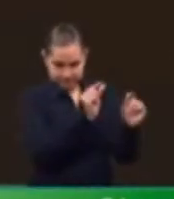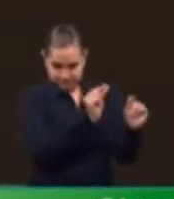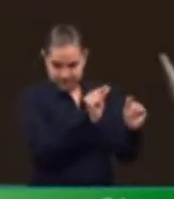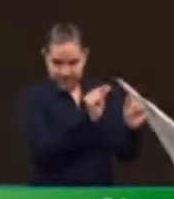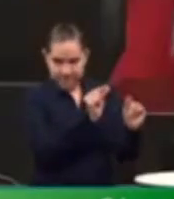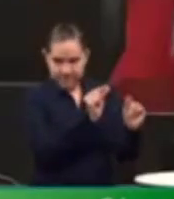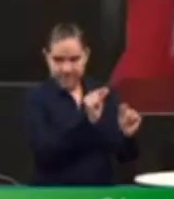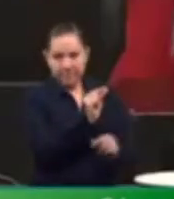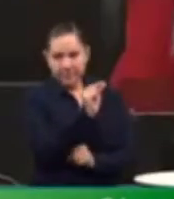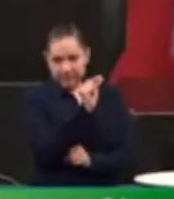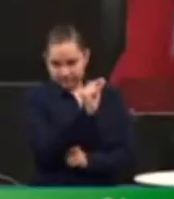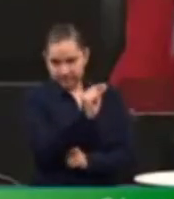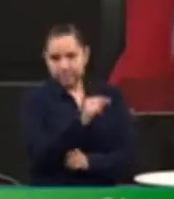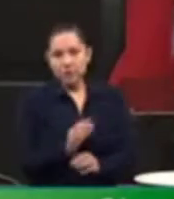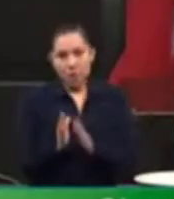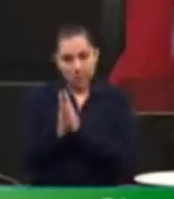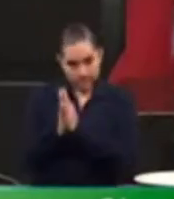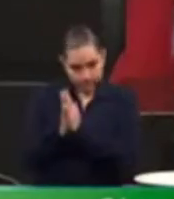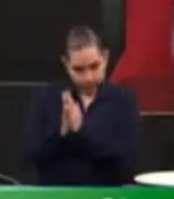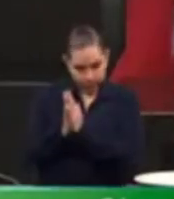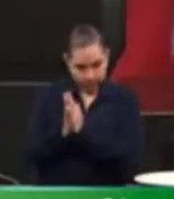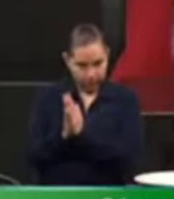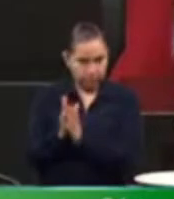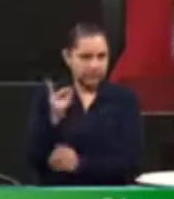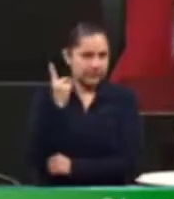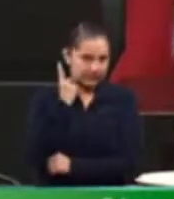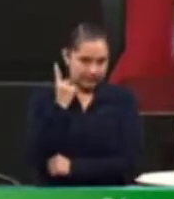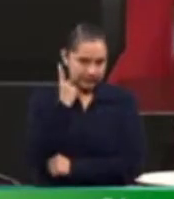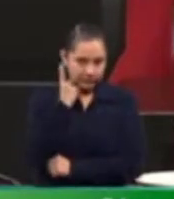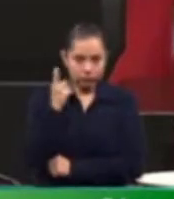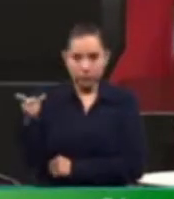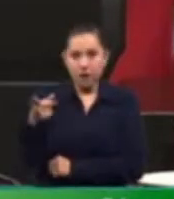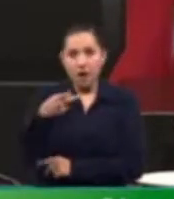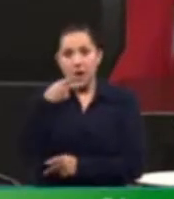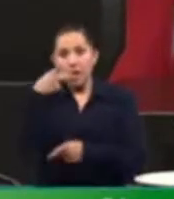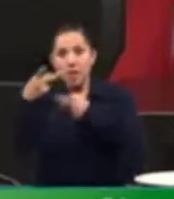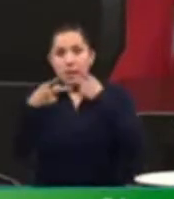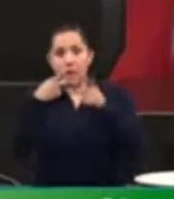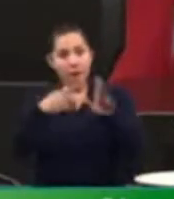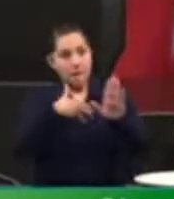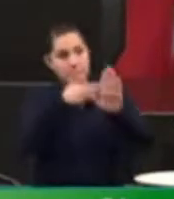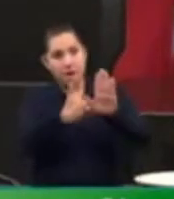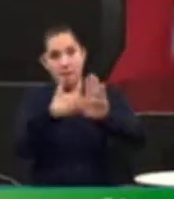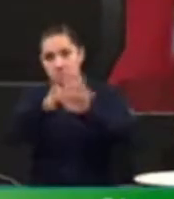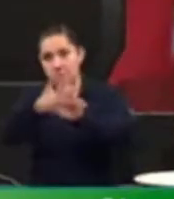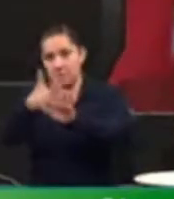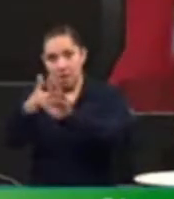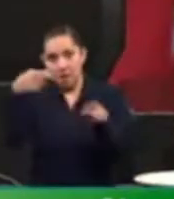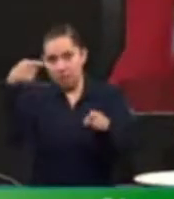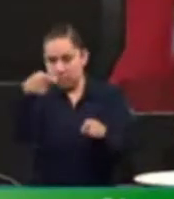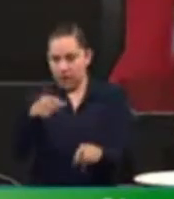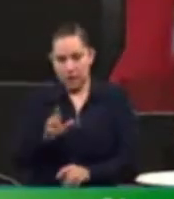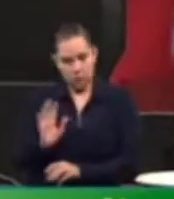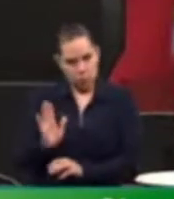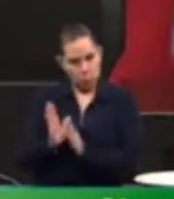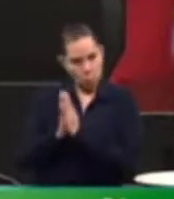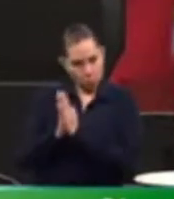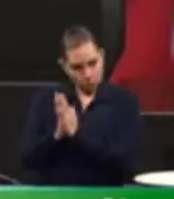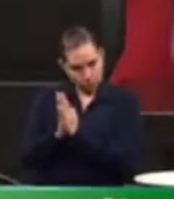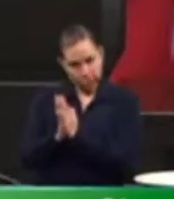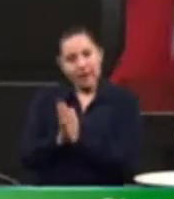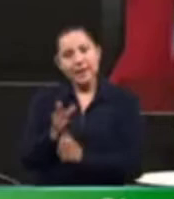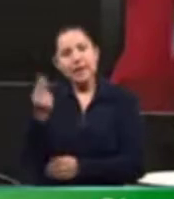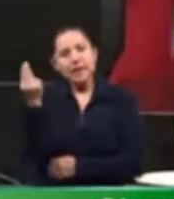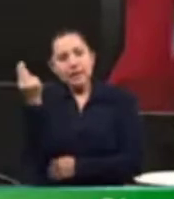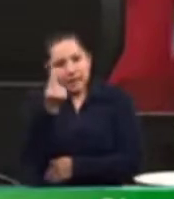Diputado, se le conmina a no usar palabras que ofendan o denigren. Estamos tratando de llevar un